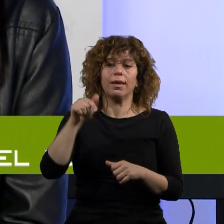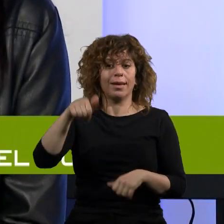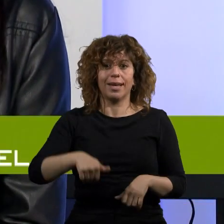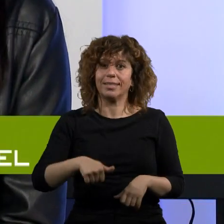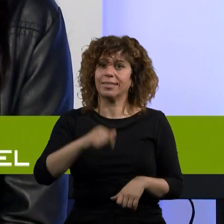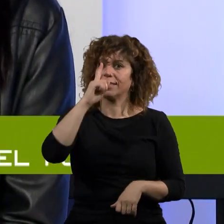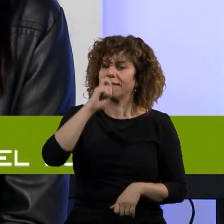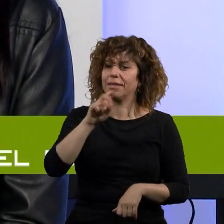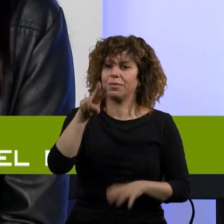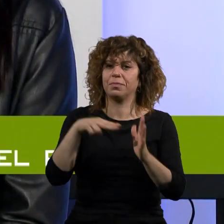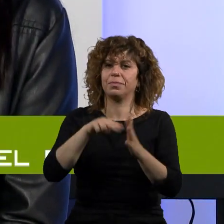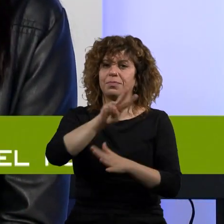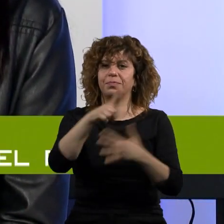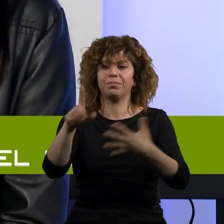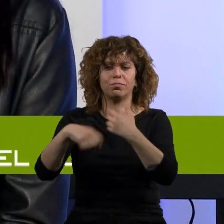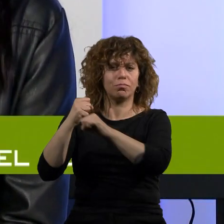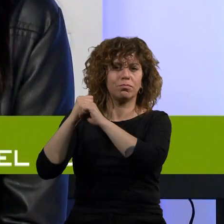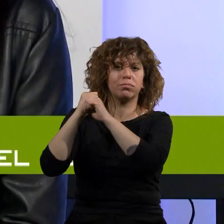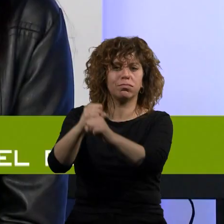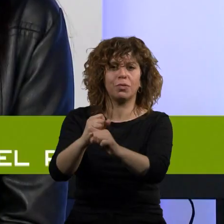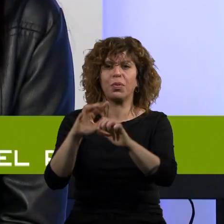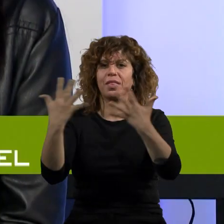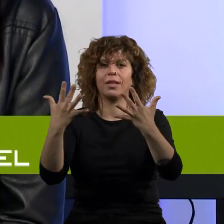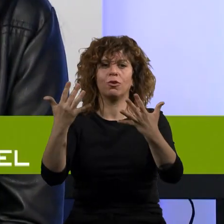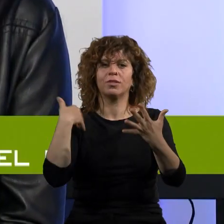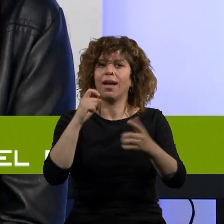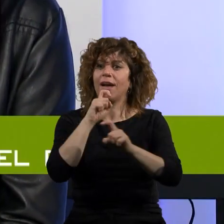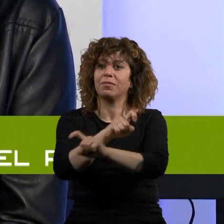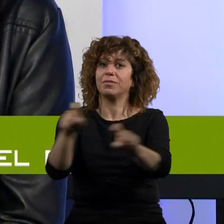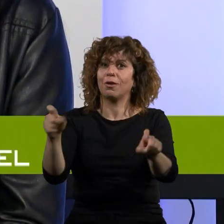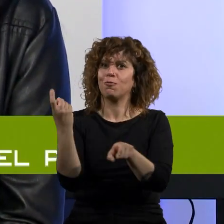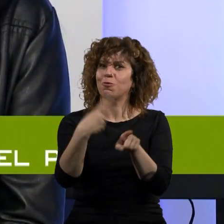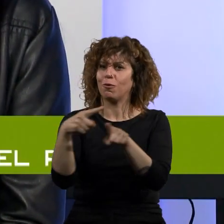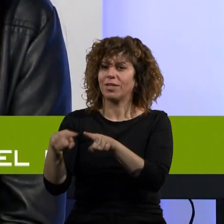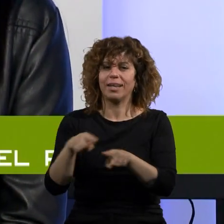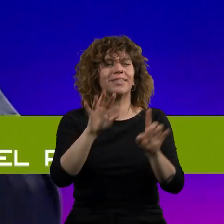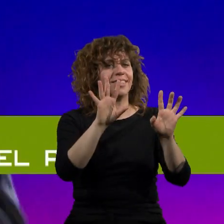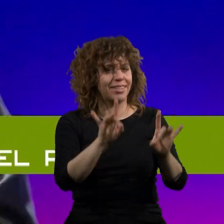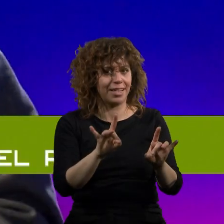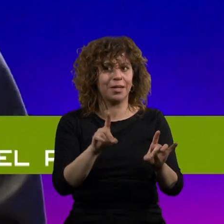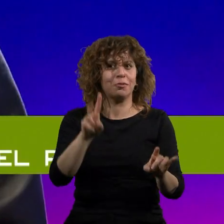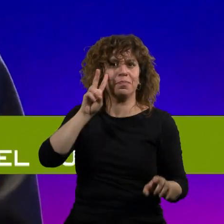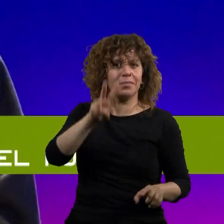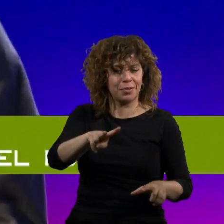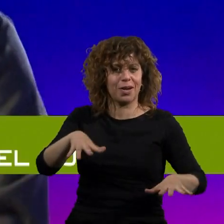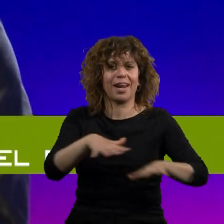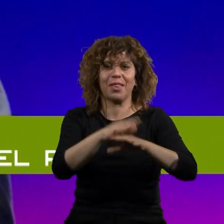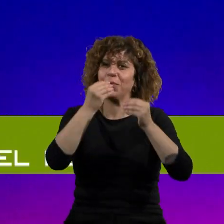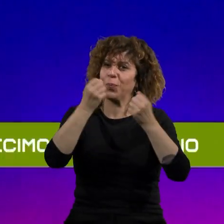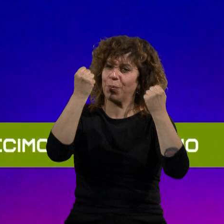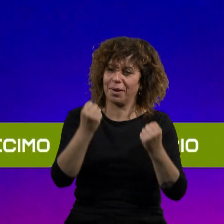2026 cumplís 10 años. Sí. Habéis anunciado que se vienen cositas, ¿eh? Sí, has estado al loro de las redes,